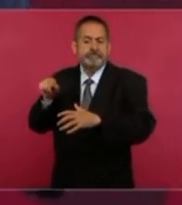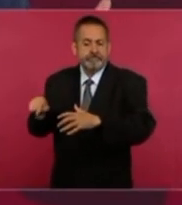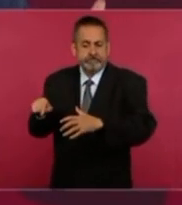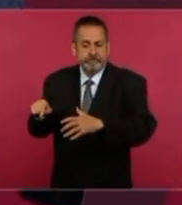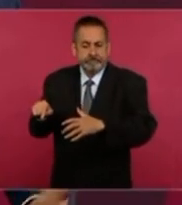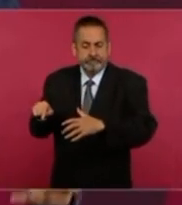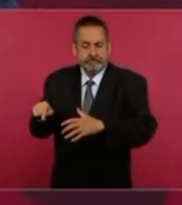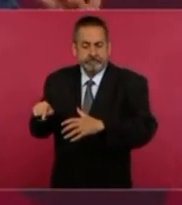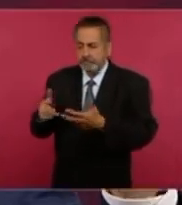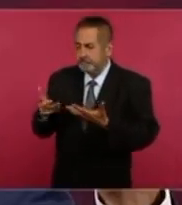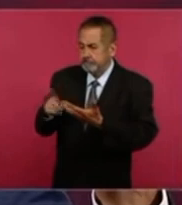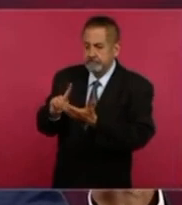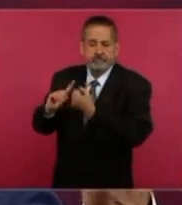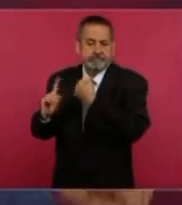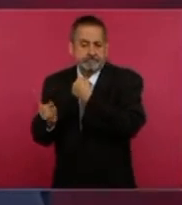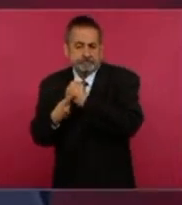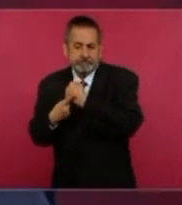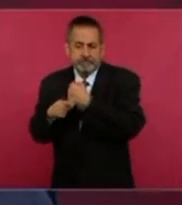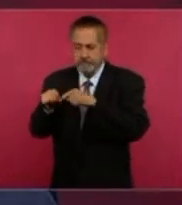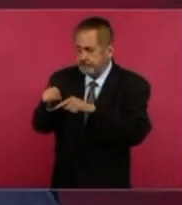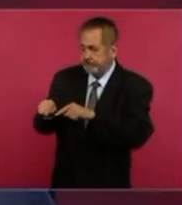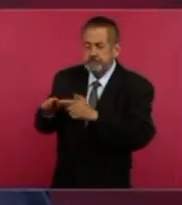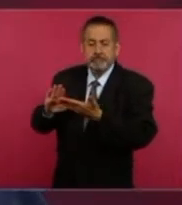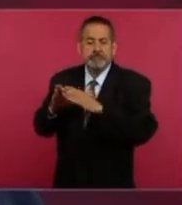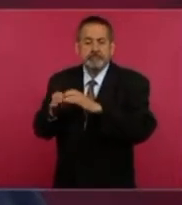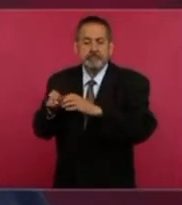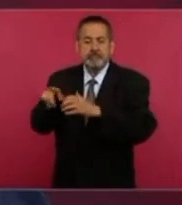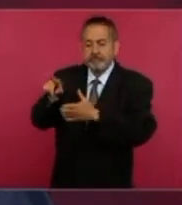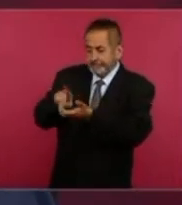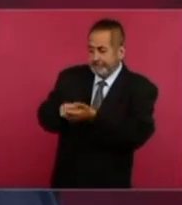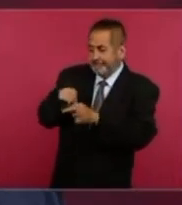atender el problema en las comunidades de origen